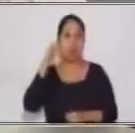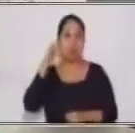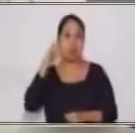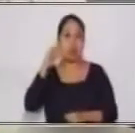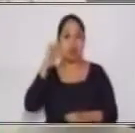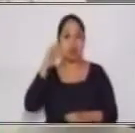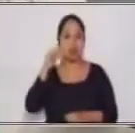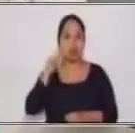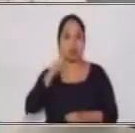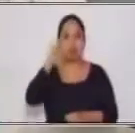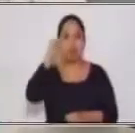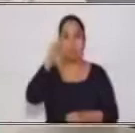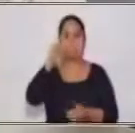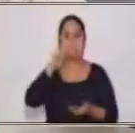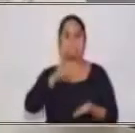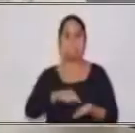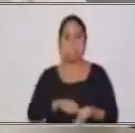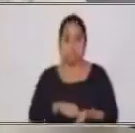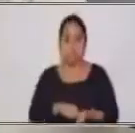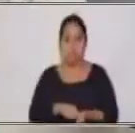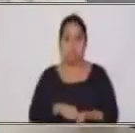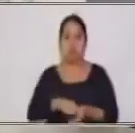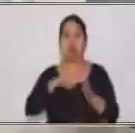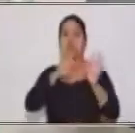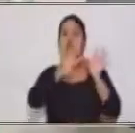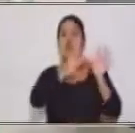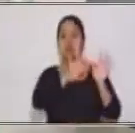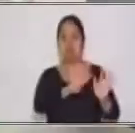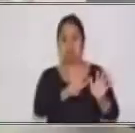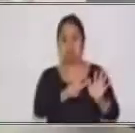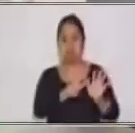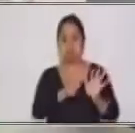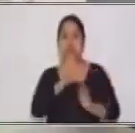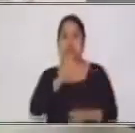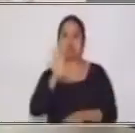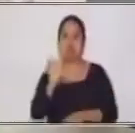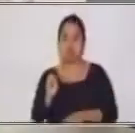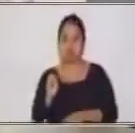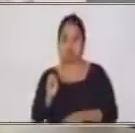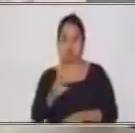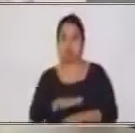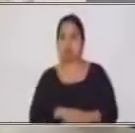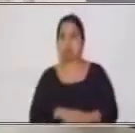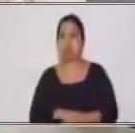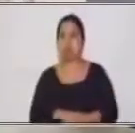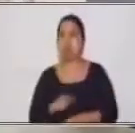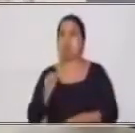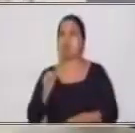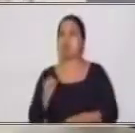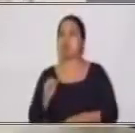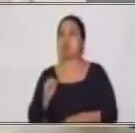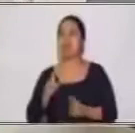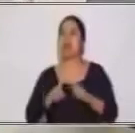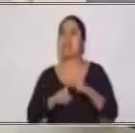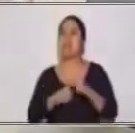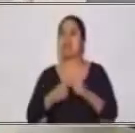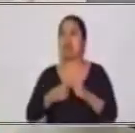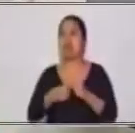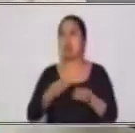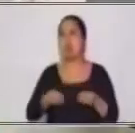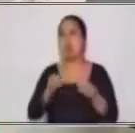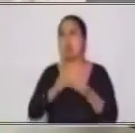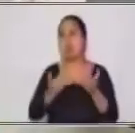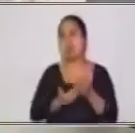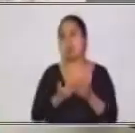de 1920, que se le conoce más que todo como las vanguardias. Como les explicaba ya, esta surge también